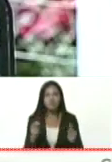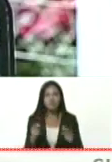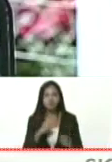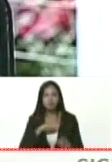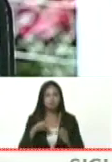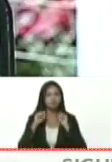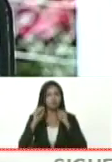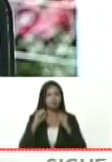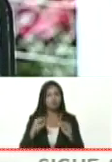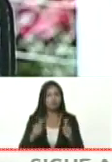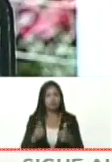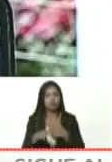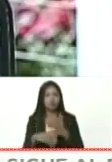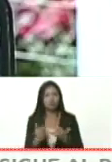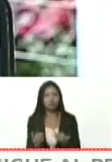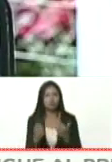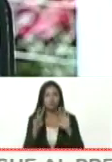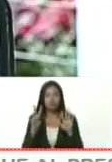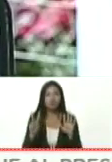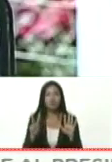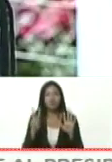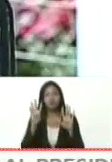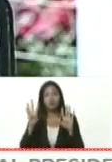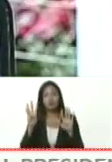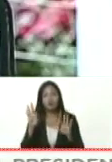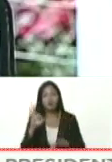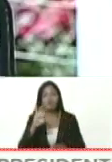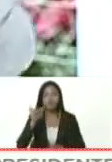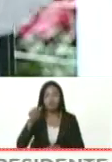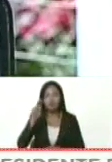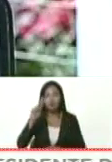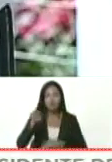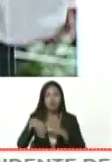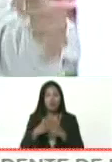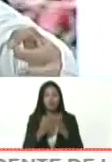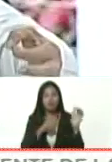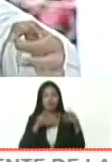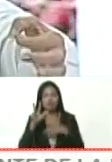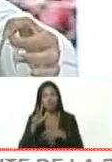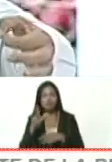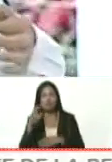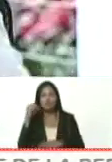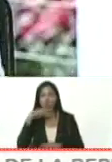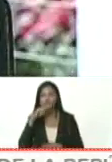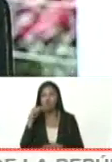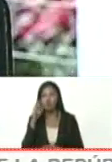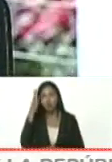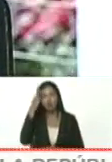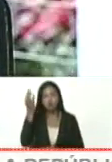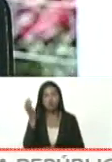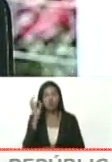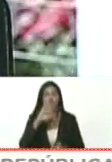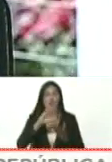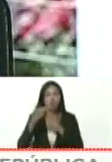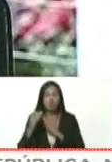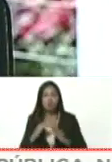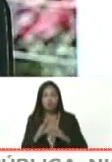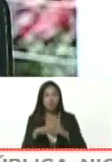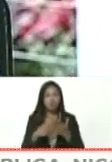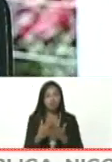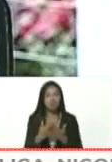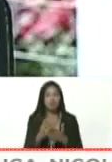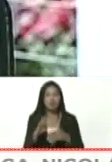logramos arrancando el 9 de junio hasta el 13 de octubre con nuestros consejos comunales y nuestra